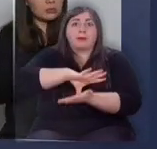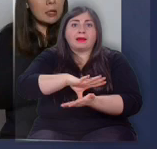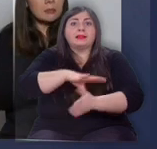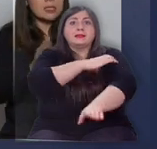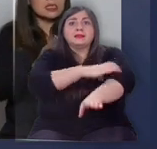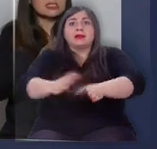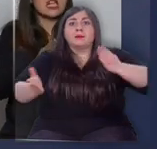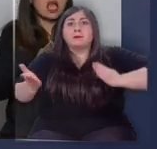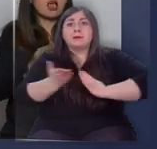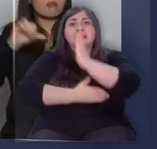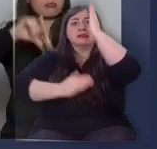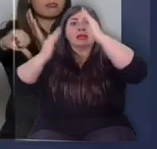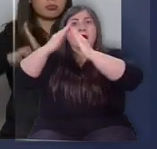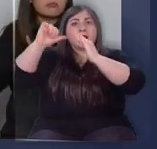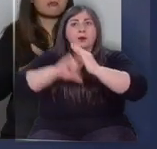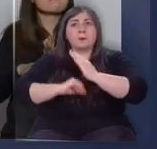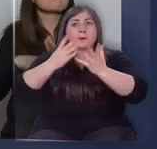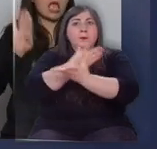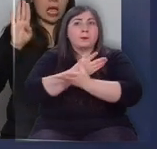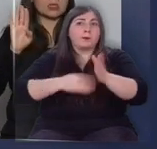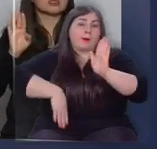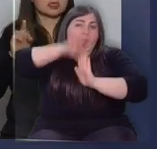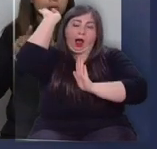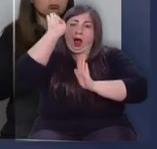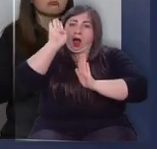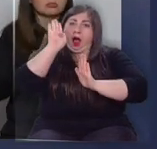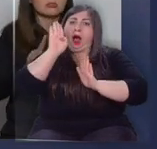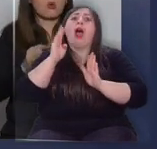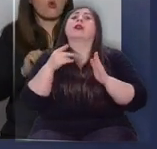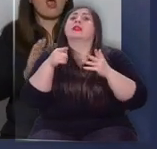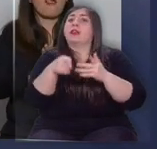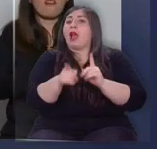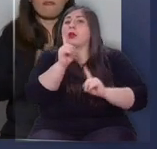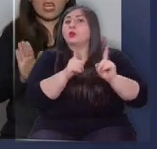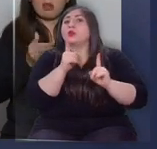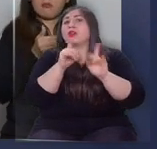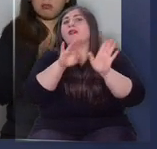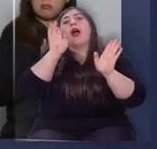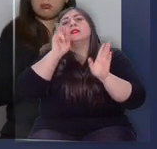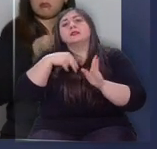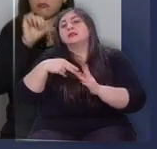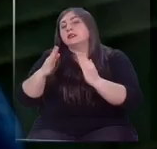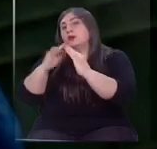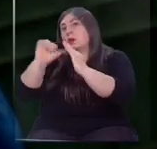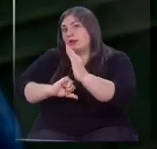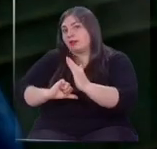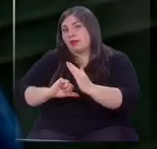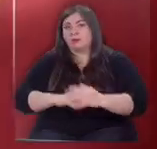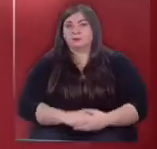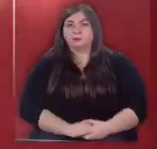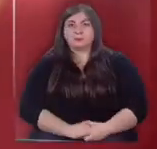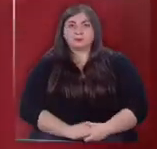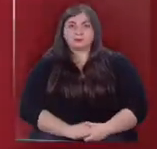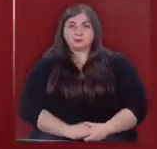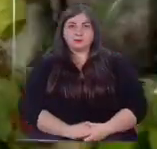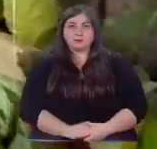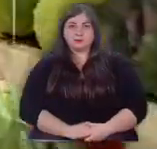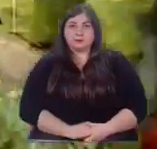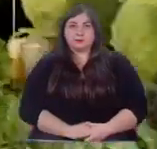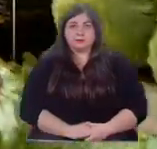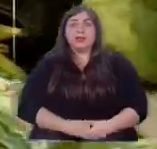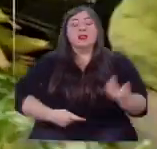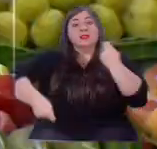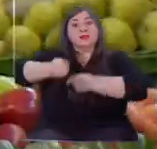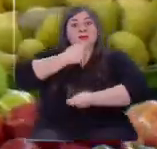en cuarentena es mucho mayor que el que va a dejar de estar en cuarentena. El mercado